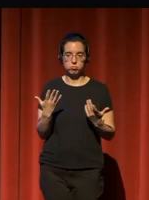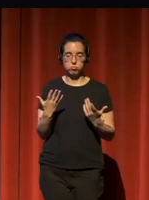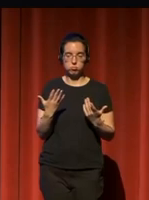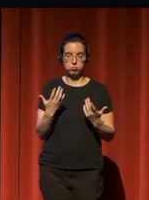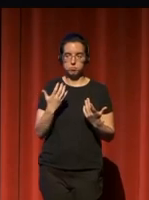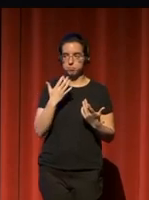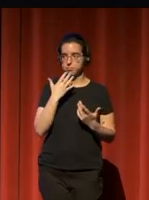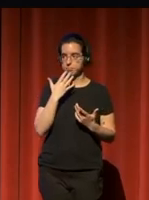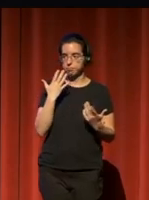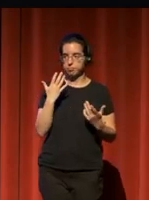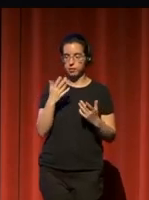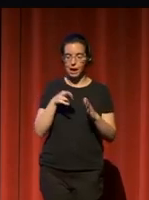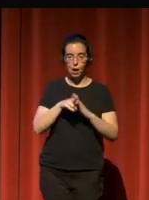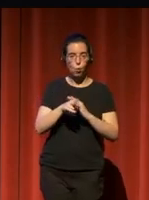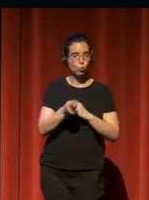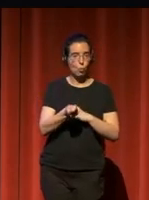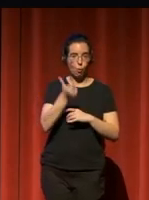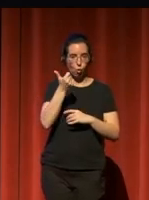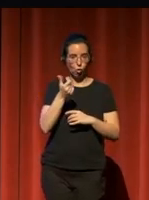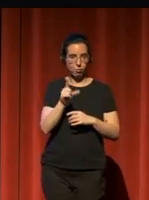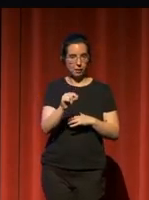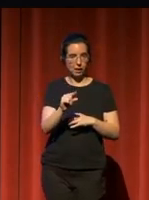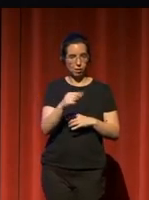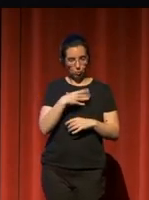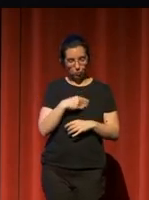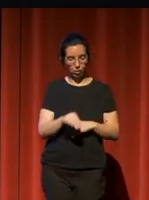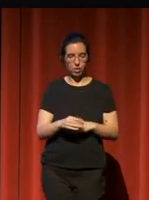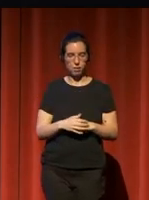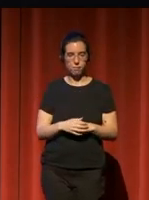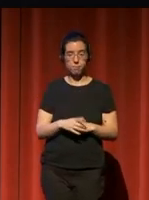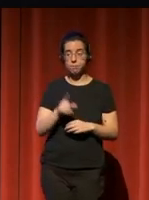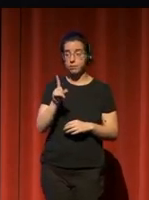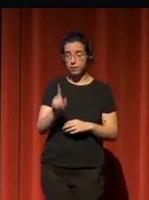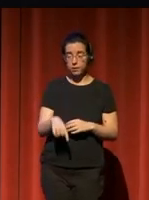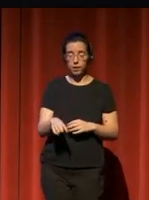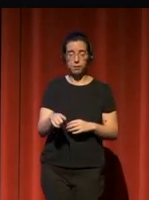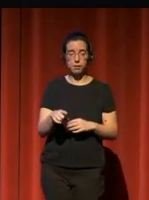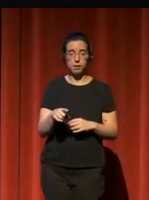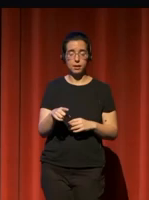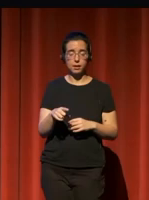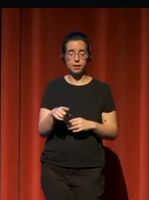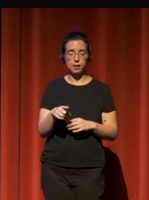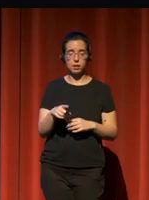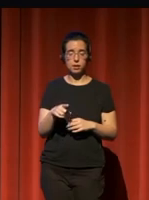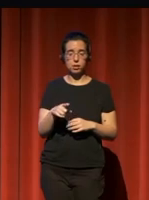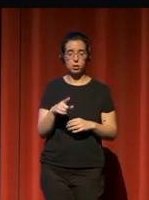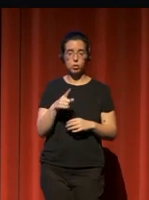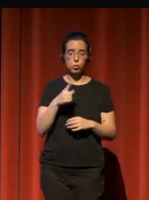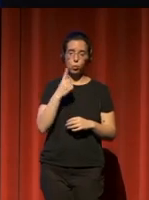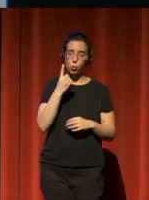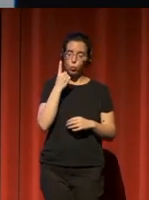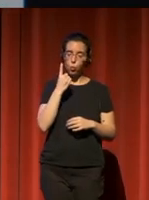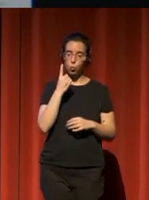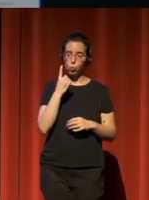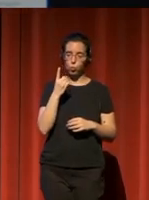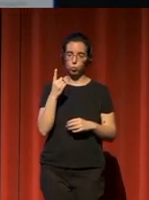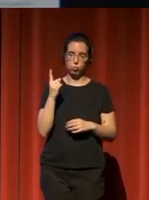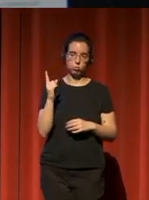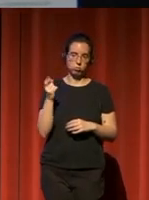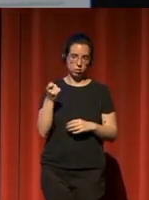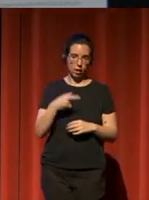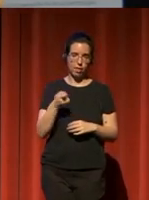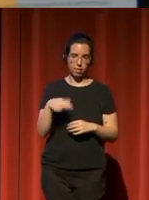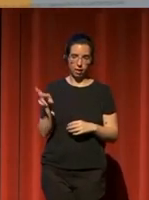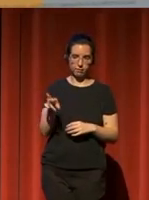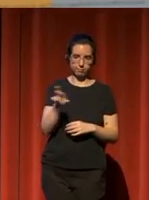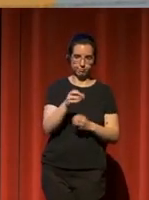digamos pocos recur cursos Vale y al mismo tiempo hay un relato muy muy muy común y extendido